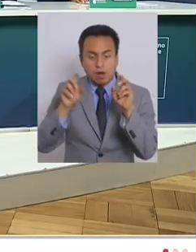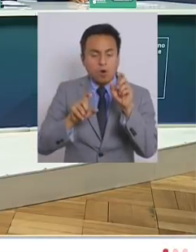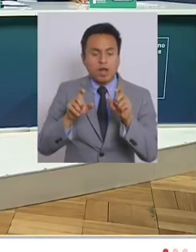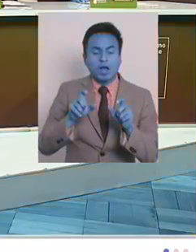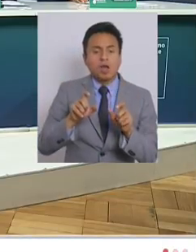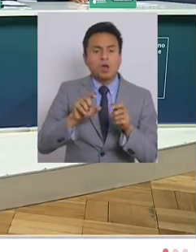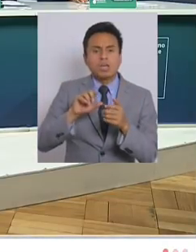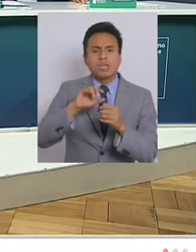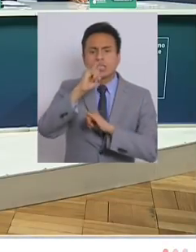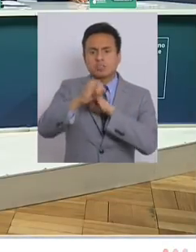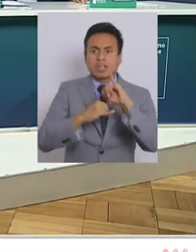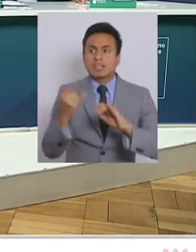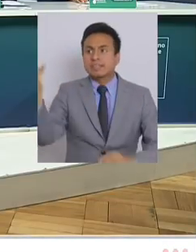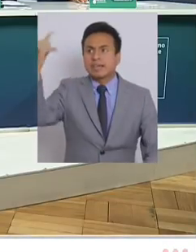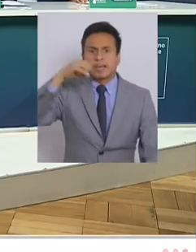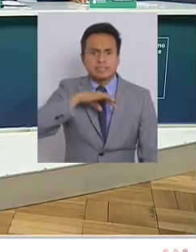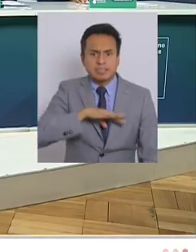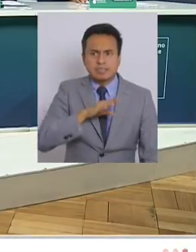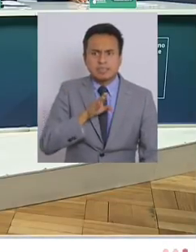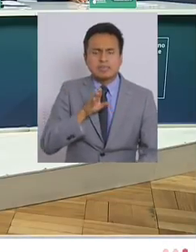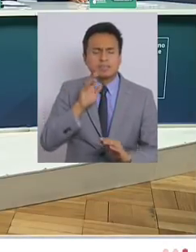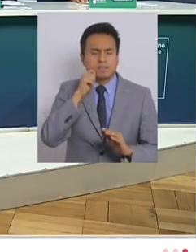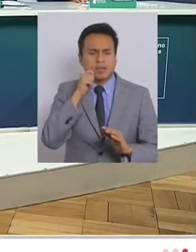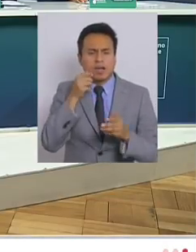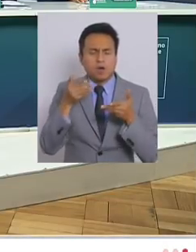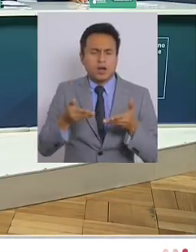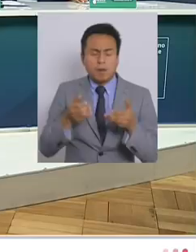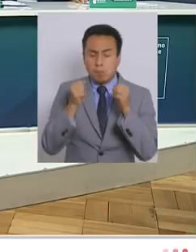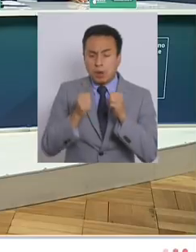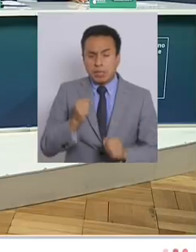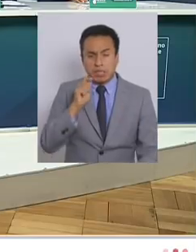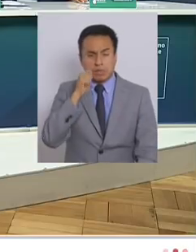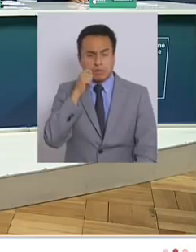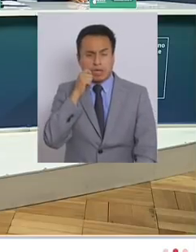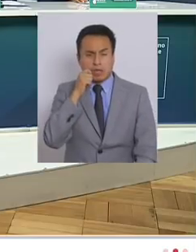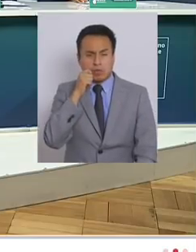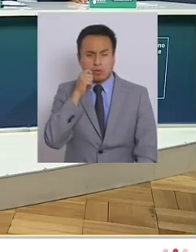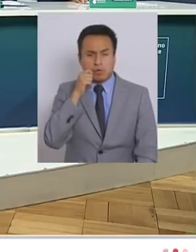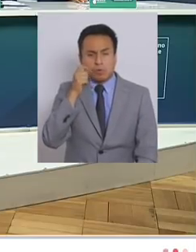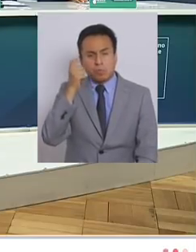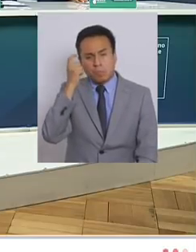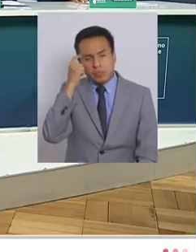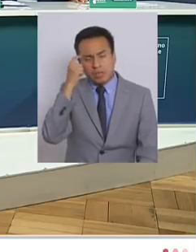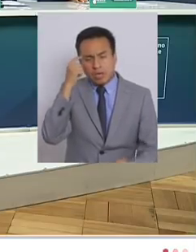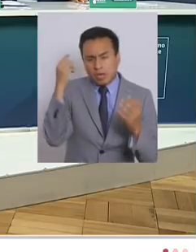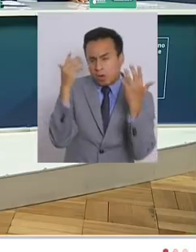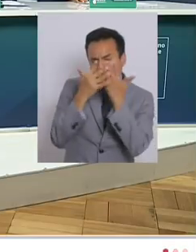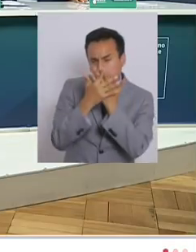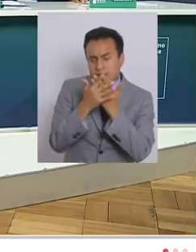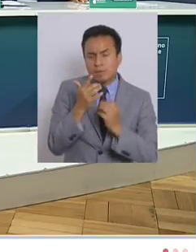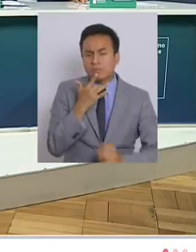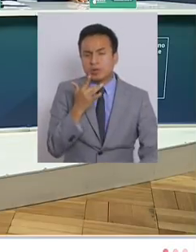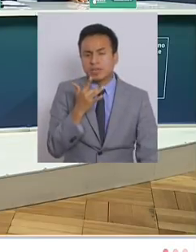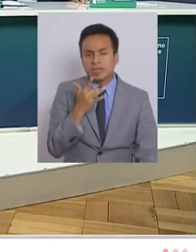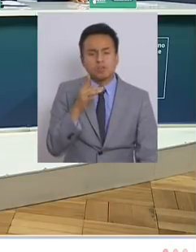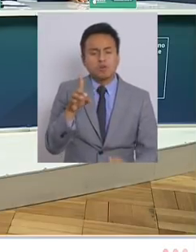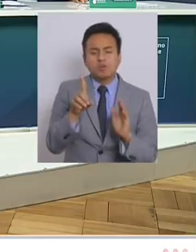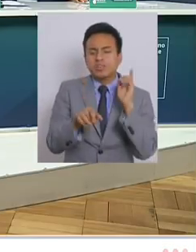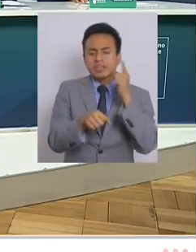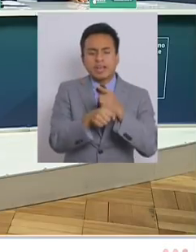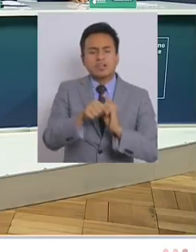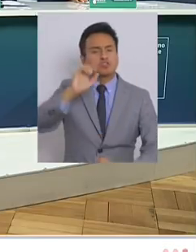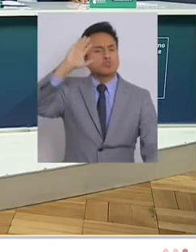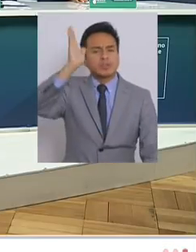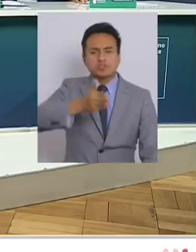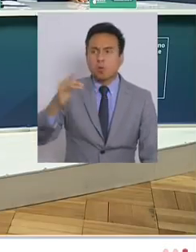internacional que llegue a chile que de alguna manera se puede interpretar de una forma engorrosa porque no decretar la suspensión